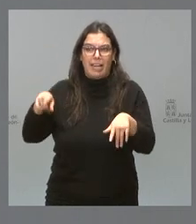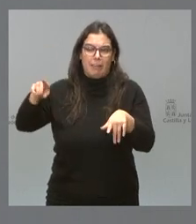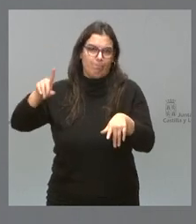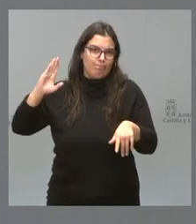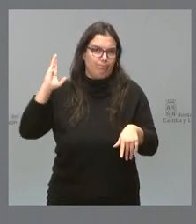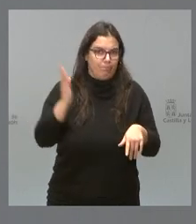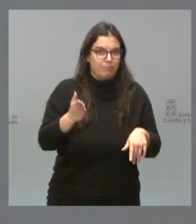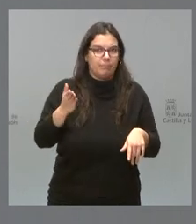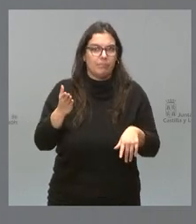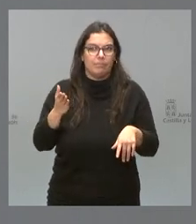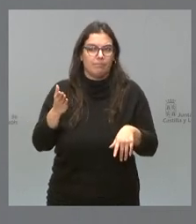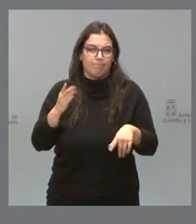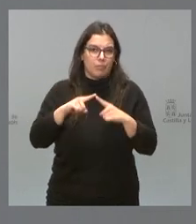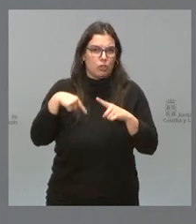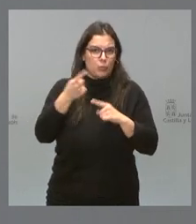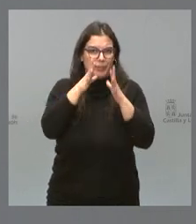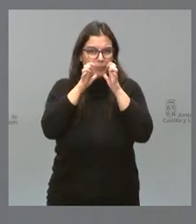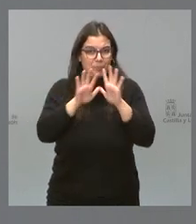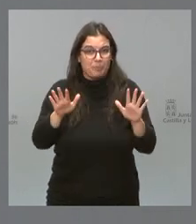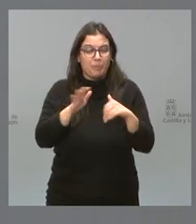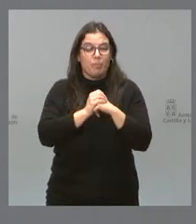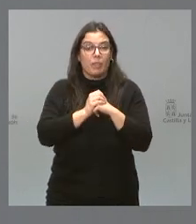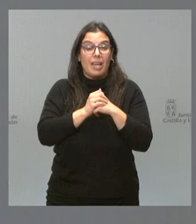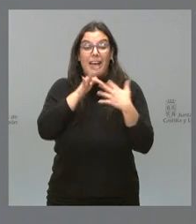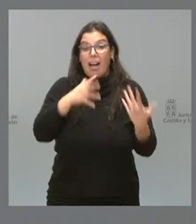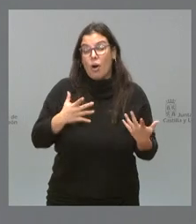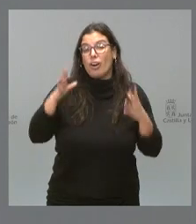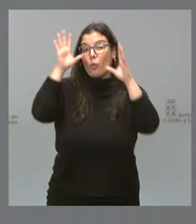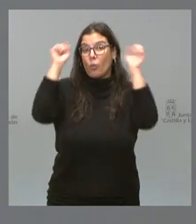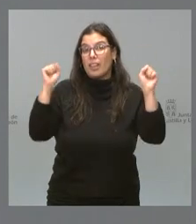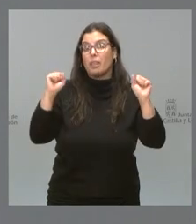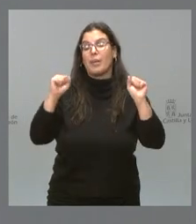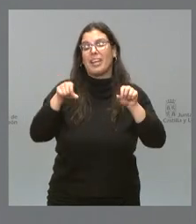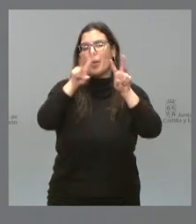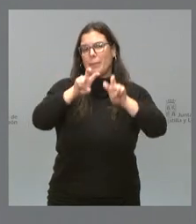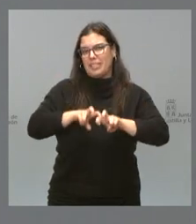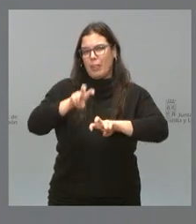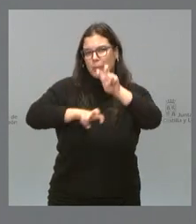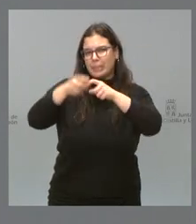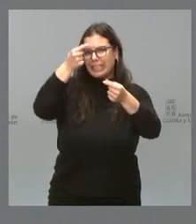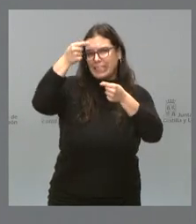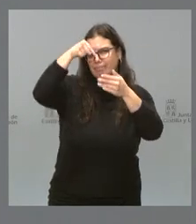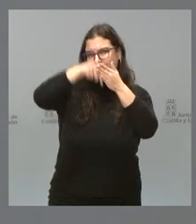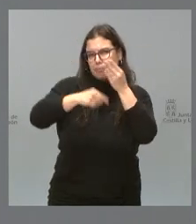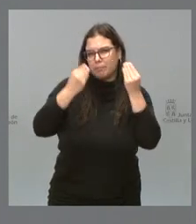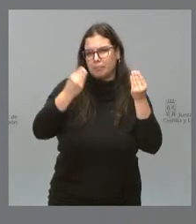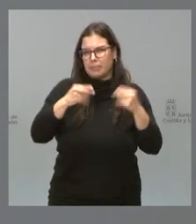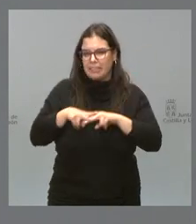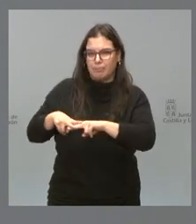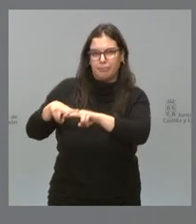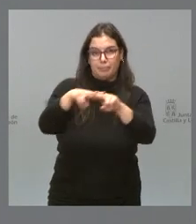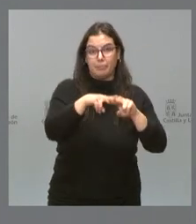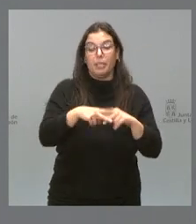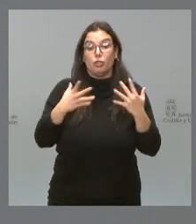desgraciadas tan dramáticas y ahora lo que está haciendo la guardia civil es procediendo a una investigación más de detalle lógicamente en